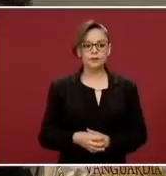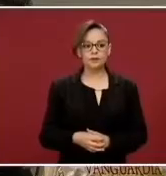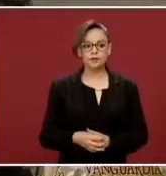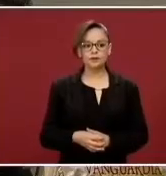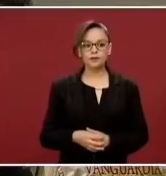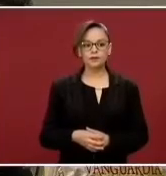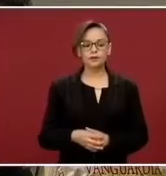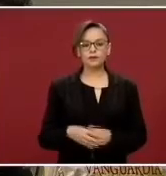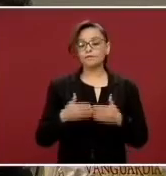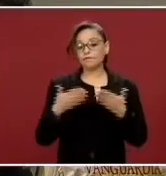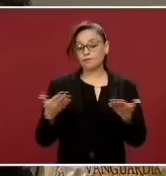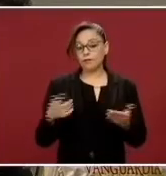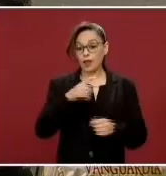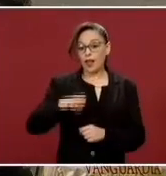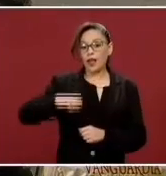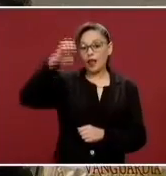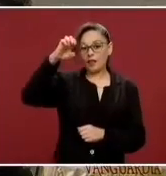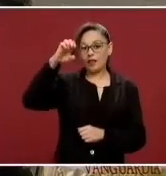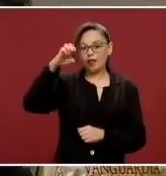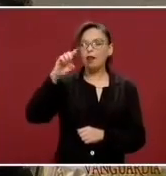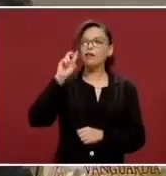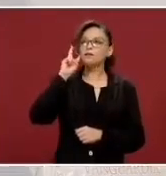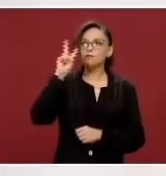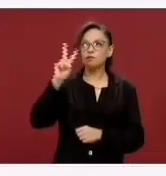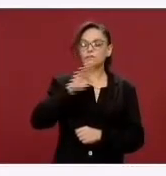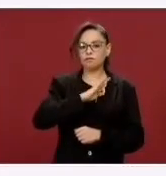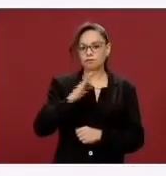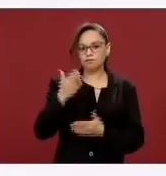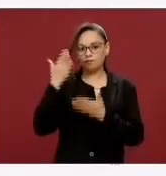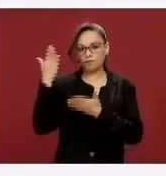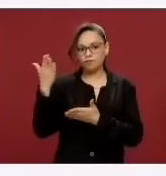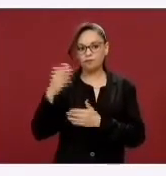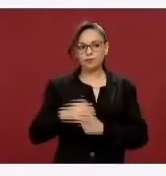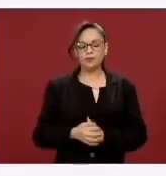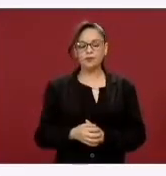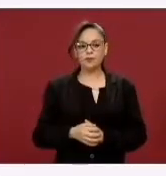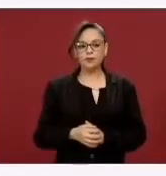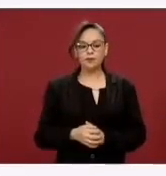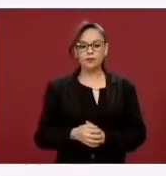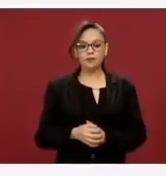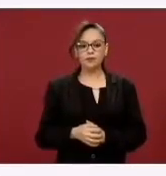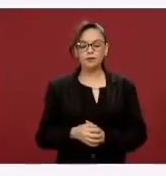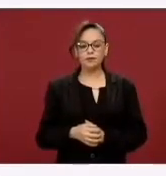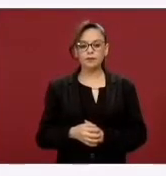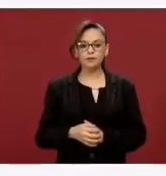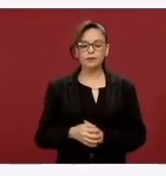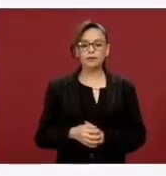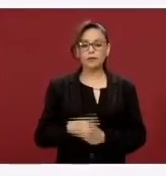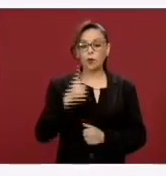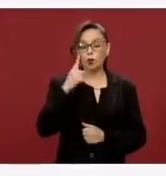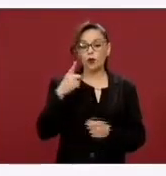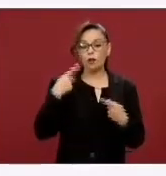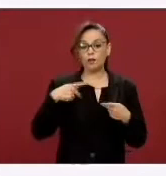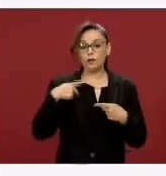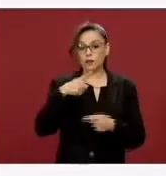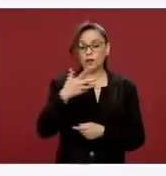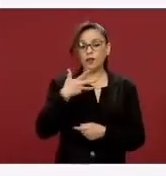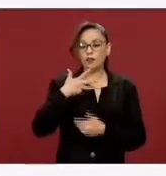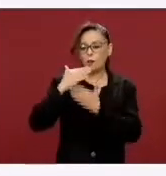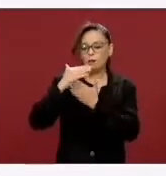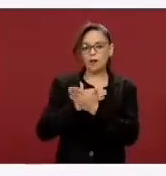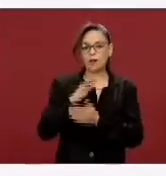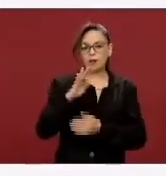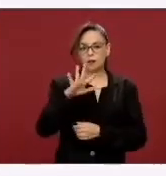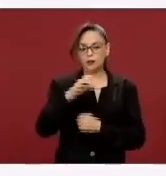Bueno, las edades se representan ahí, como se puede ver, excepto por una de las personas que tenía menos de 45 años,